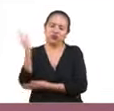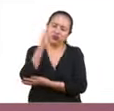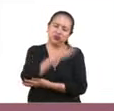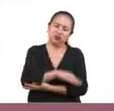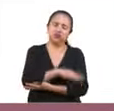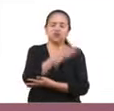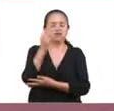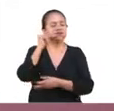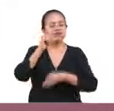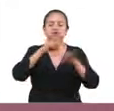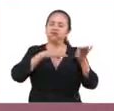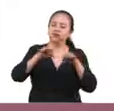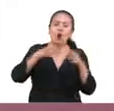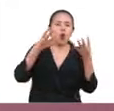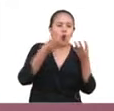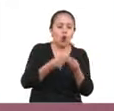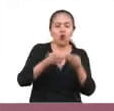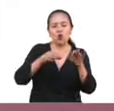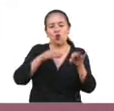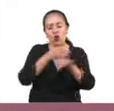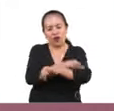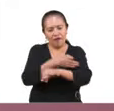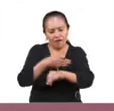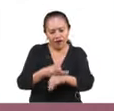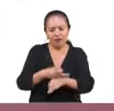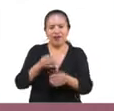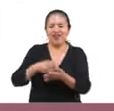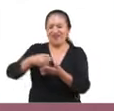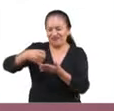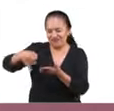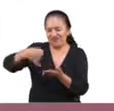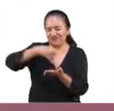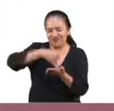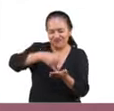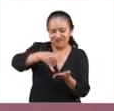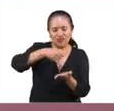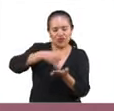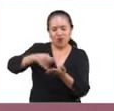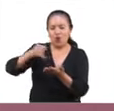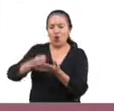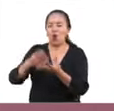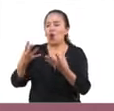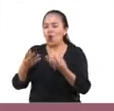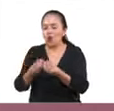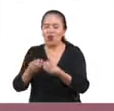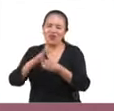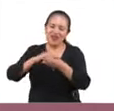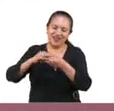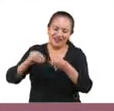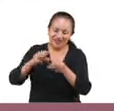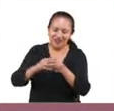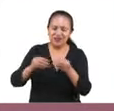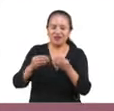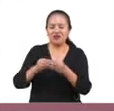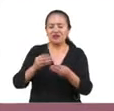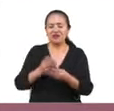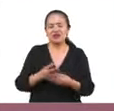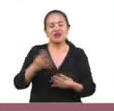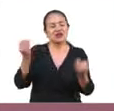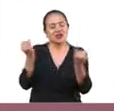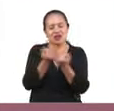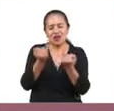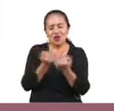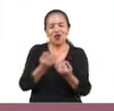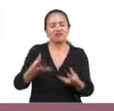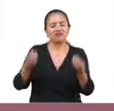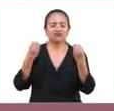hombro con el resto de la familia en la siembra y cosecha de los frutos del campo, inclusive en muchas ocasiones